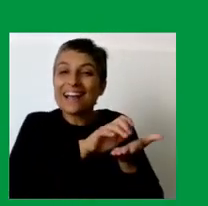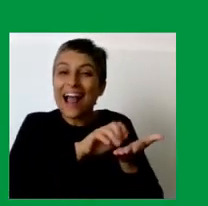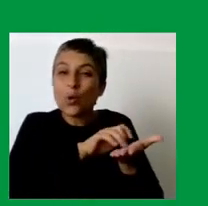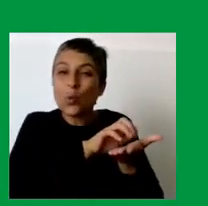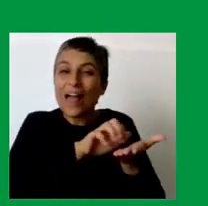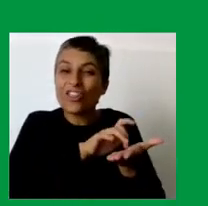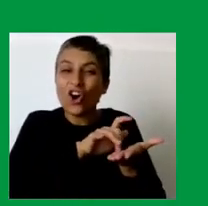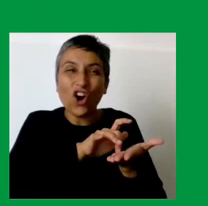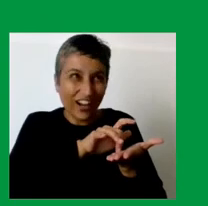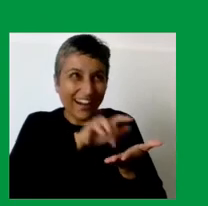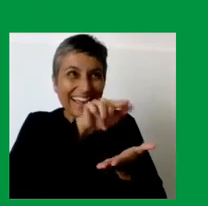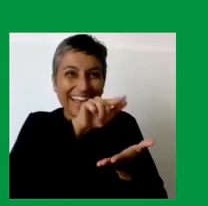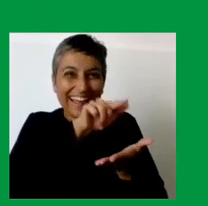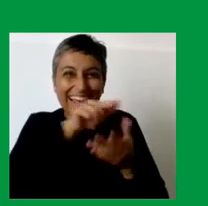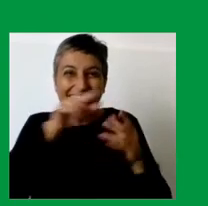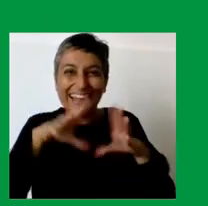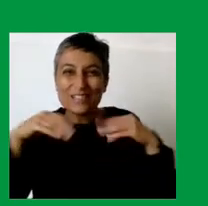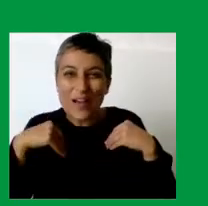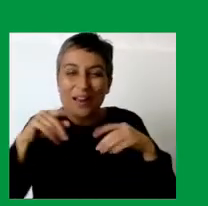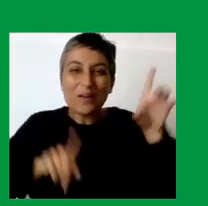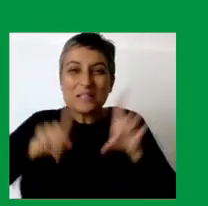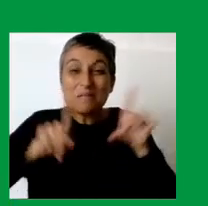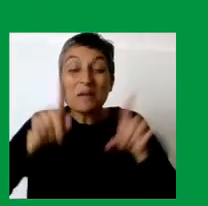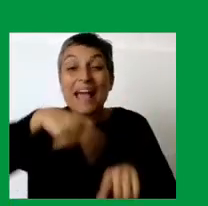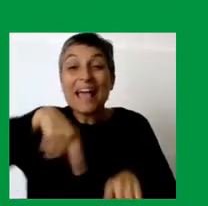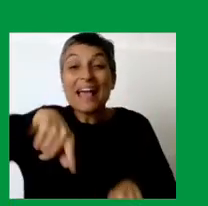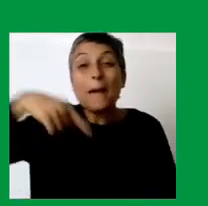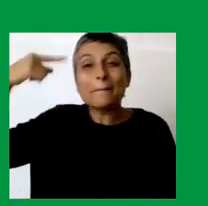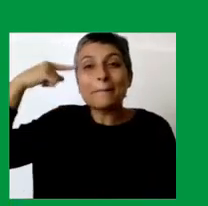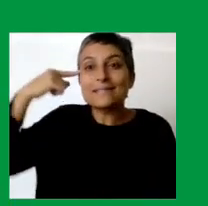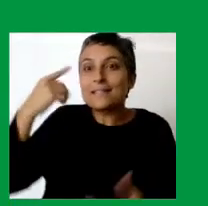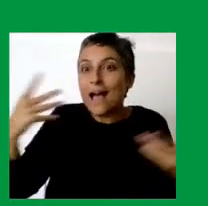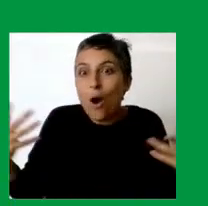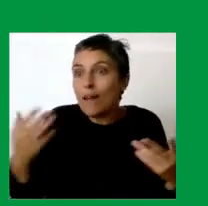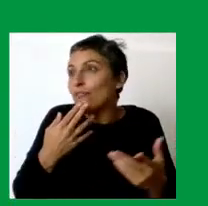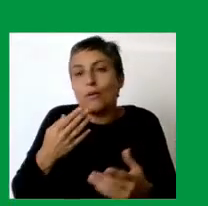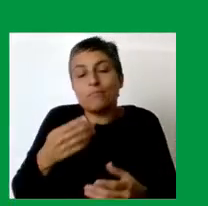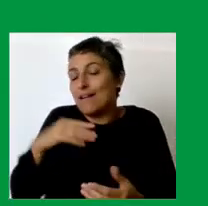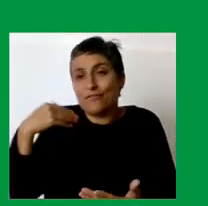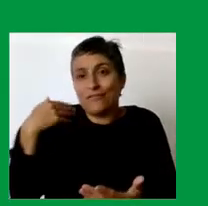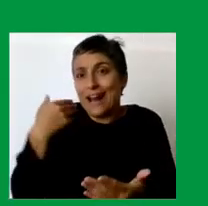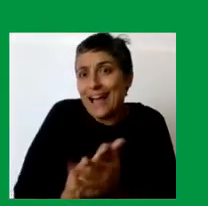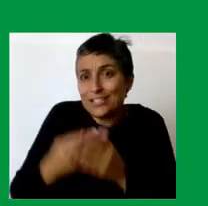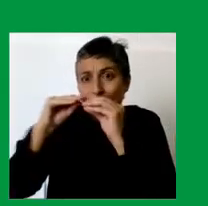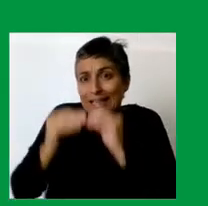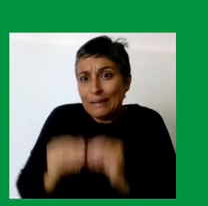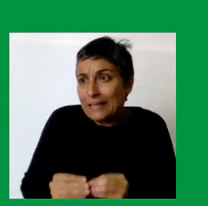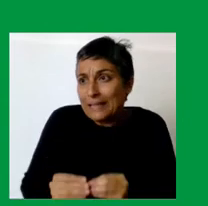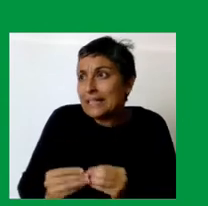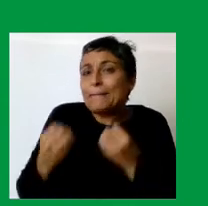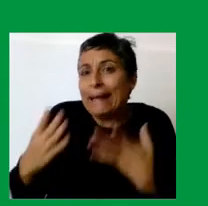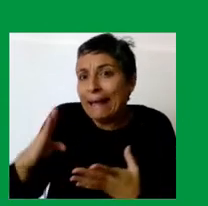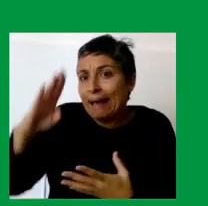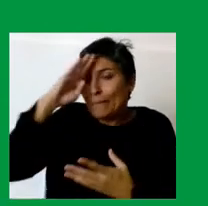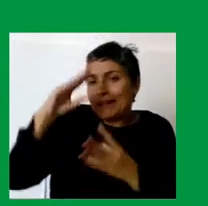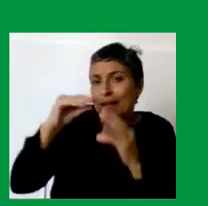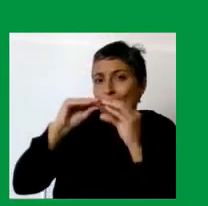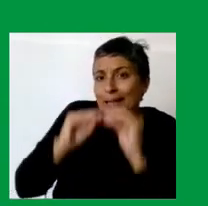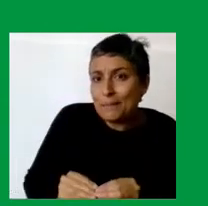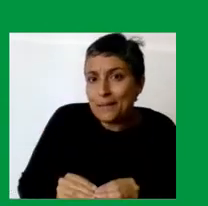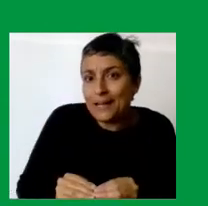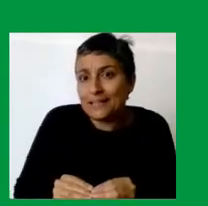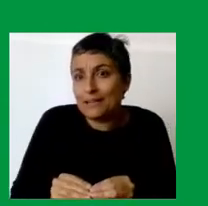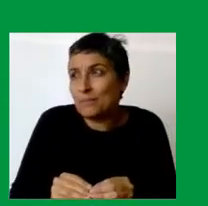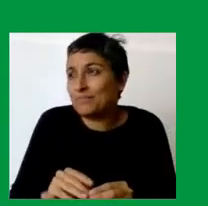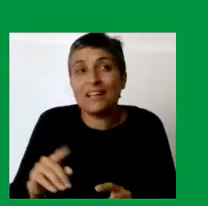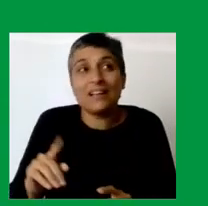las escuelas, en la universidad, porque decía, bueno, a partir de ahora muere la matemática, nadie va a aprender matemática, y encima que a casi